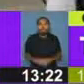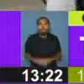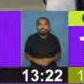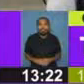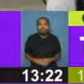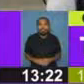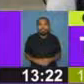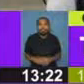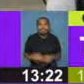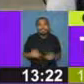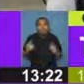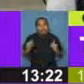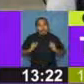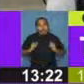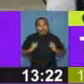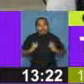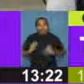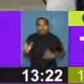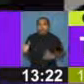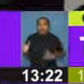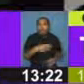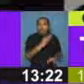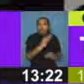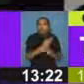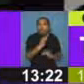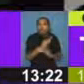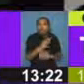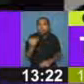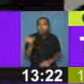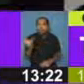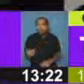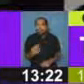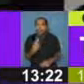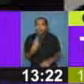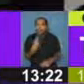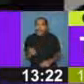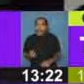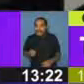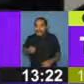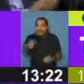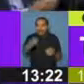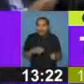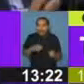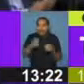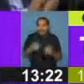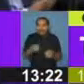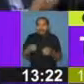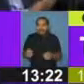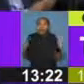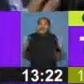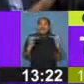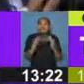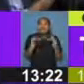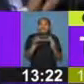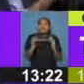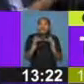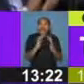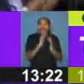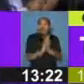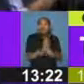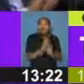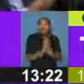a 150 mw de capacidad para que tengan internet los chicos en los